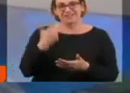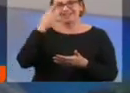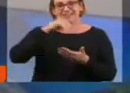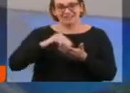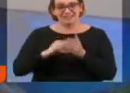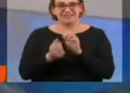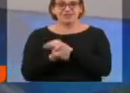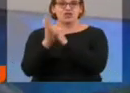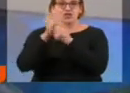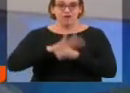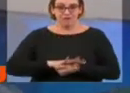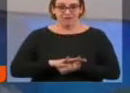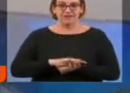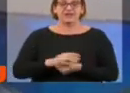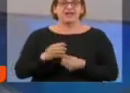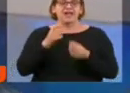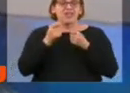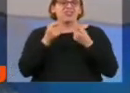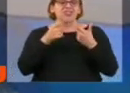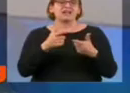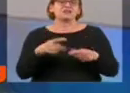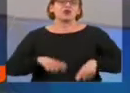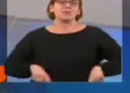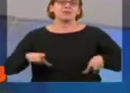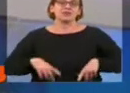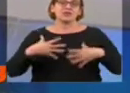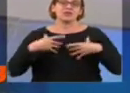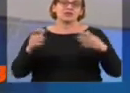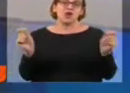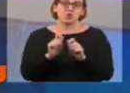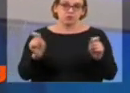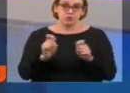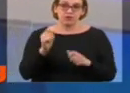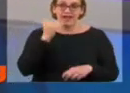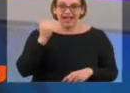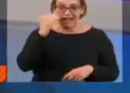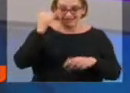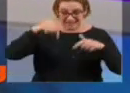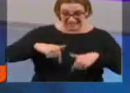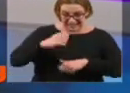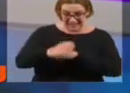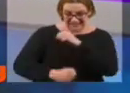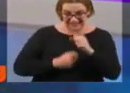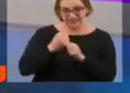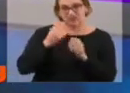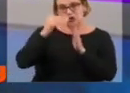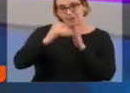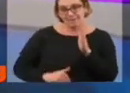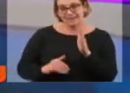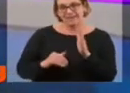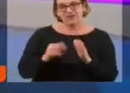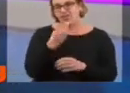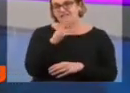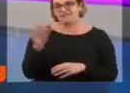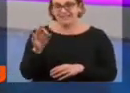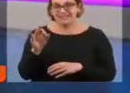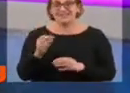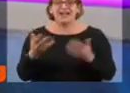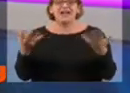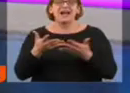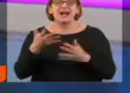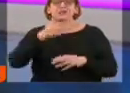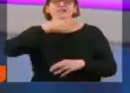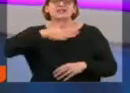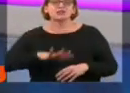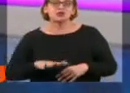COVID-19. Según datos del Ministerio de Salud Pública, para abril de este año eran menos de una veintena. Y vamos con una historia